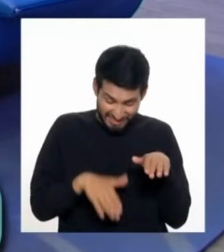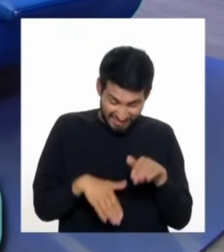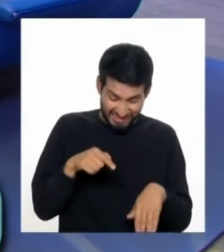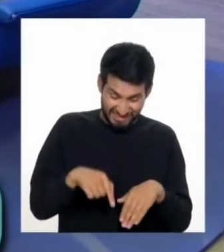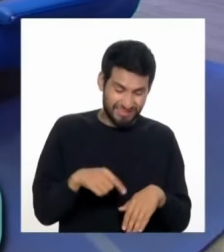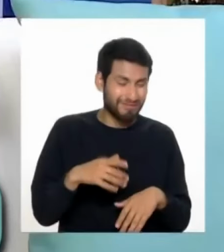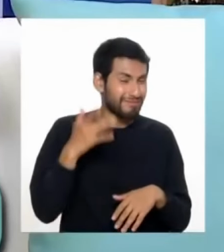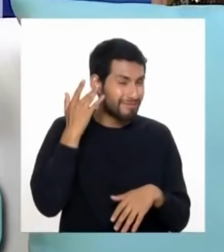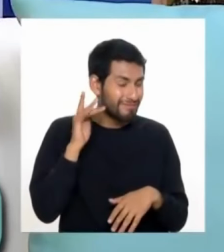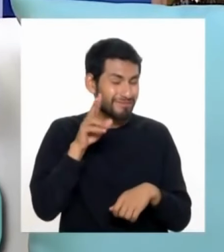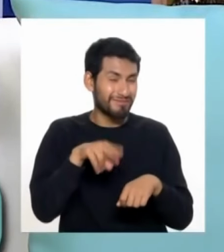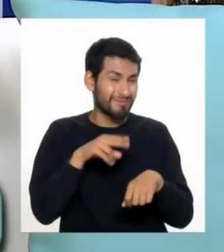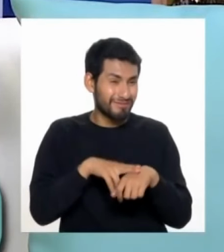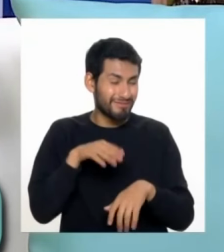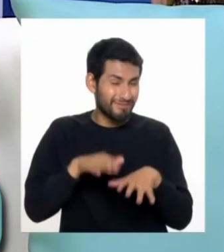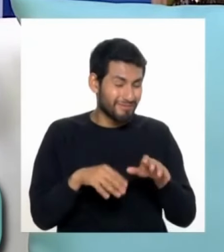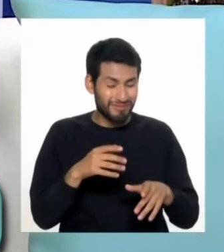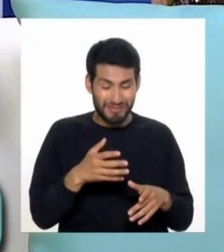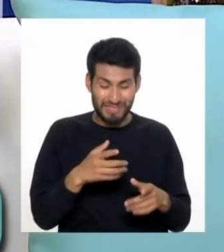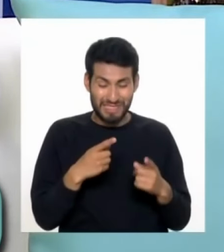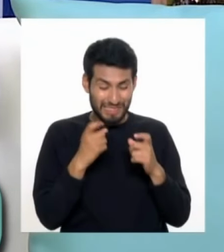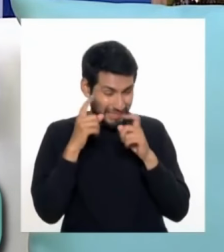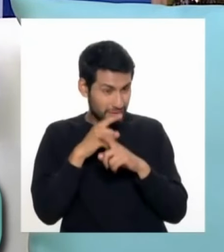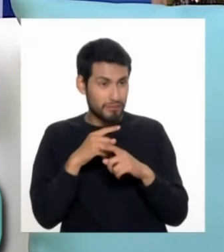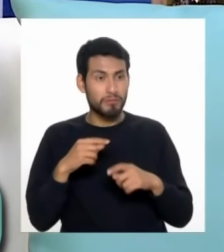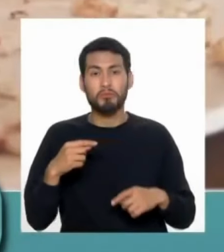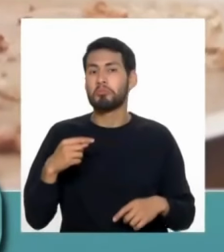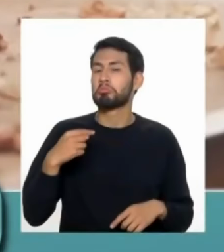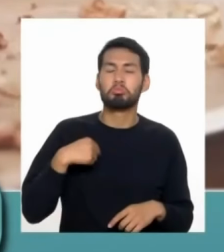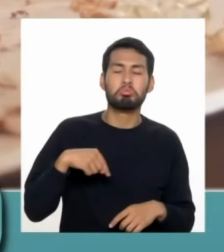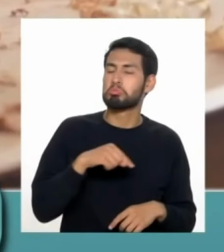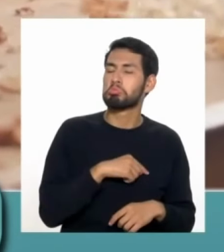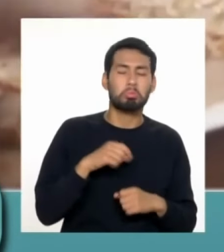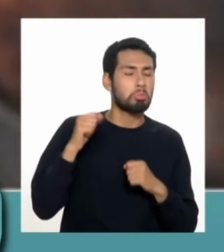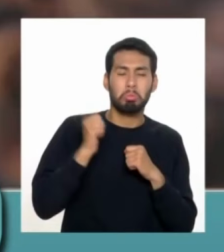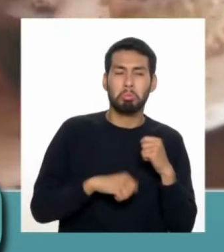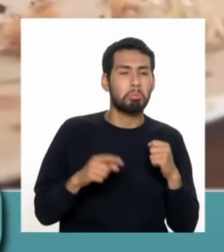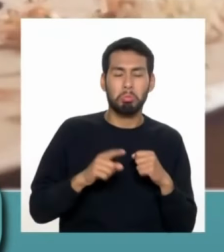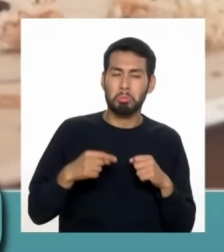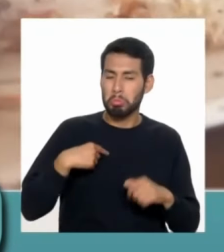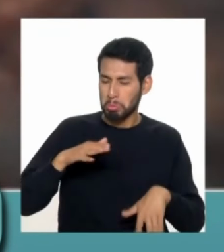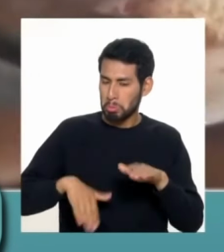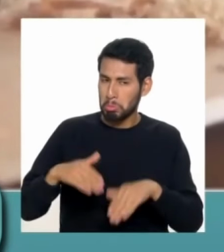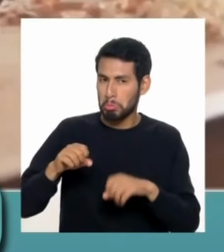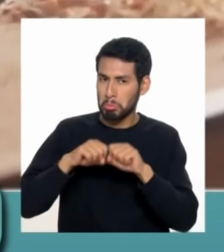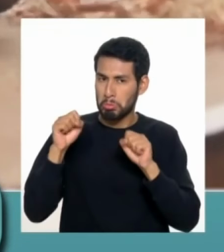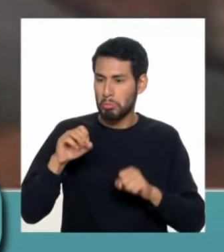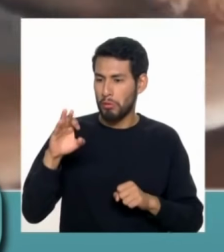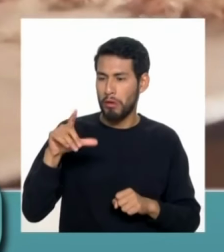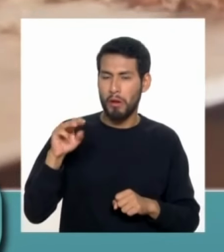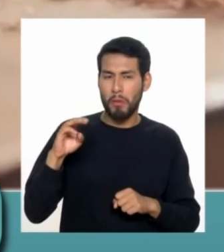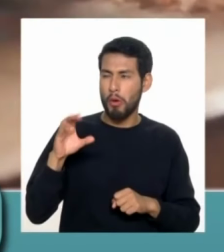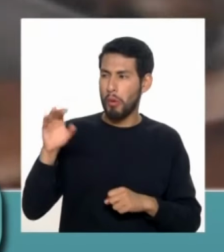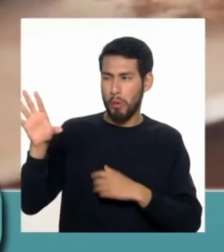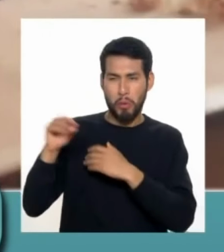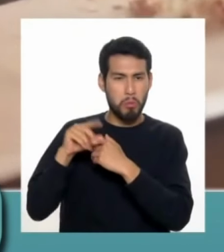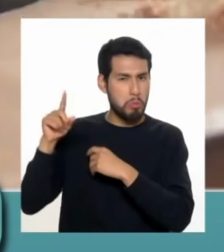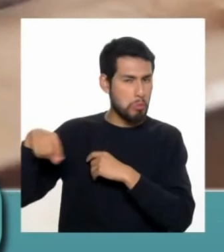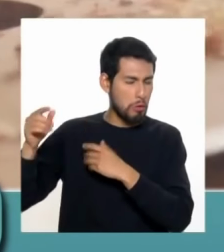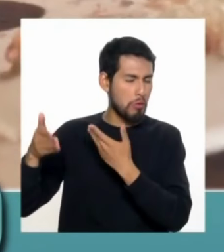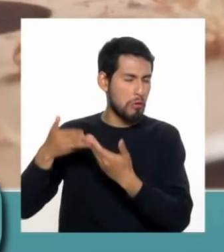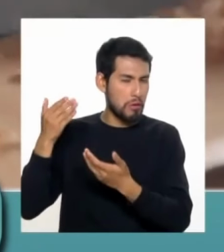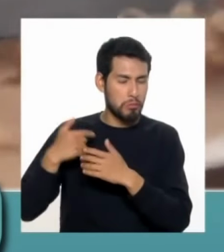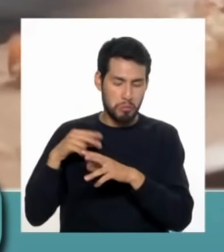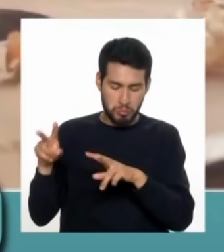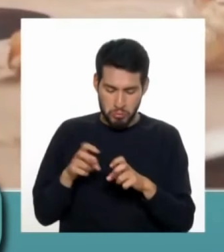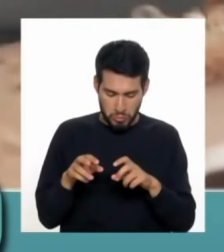agudo natural y el grave profundo, para nosotros no se nos complicó mucho poder llegar a lo que es el sistema flamenco de ellos. Claro. Y hemos podido